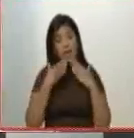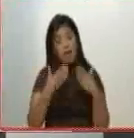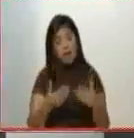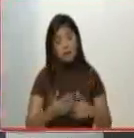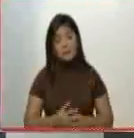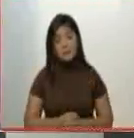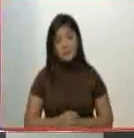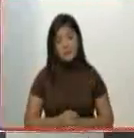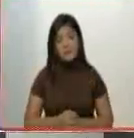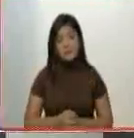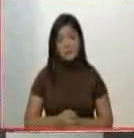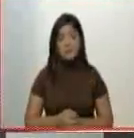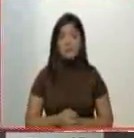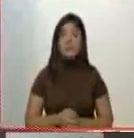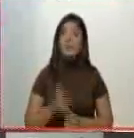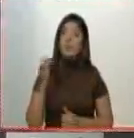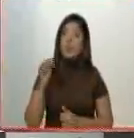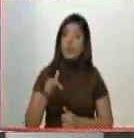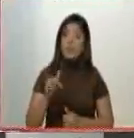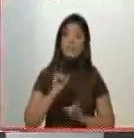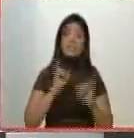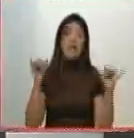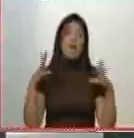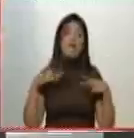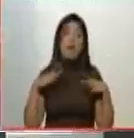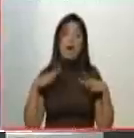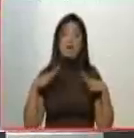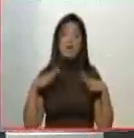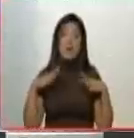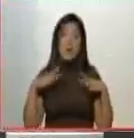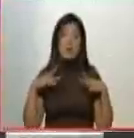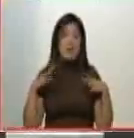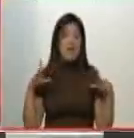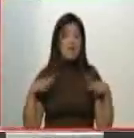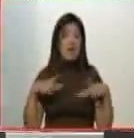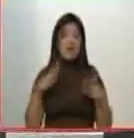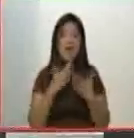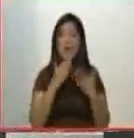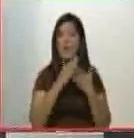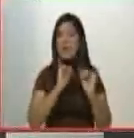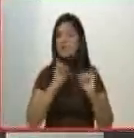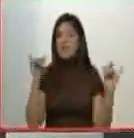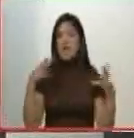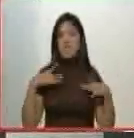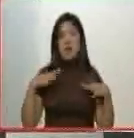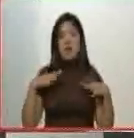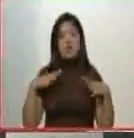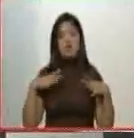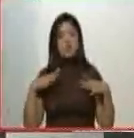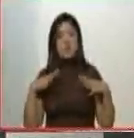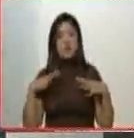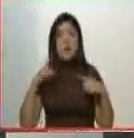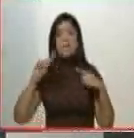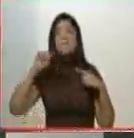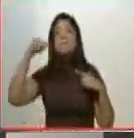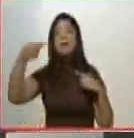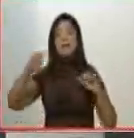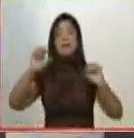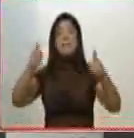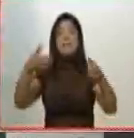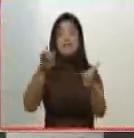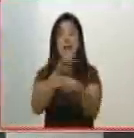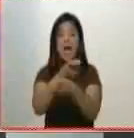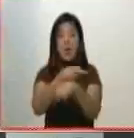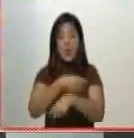Igualmente, hoy estamos ya de vacaciones, ¿verdad? Vacaciones escolares. Mañana empieza agosto.